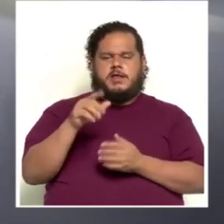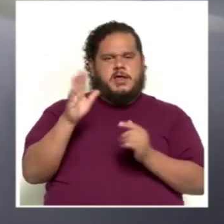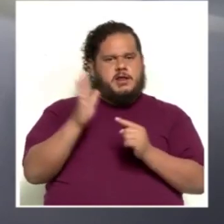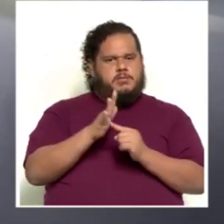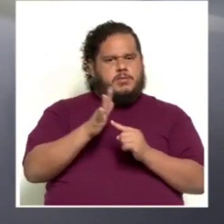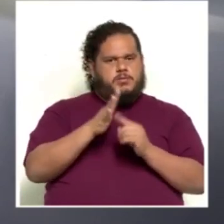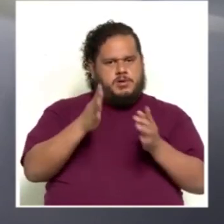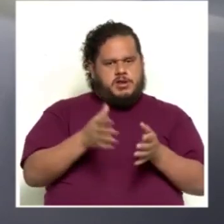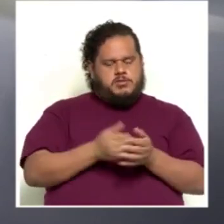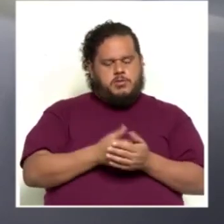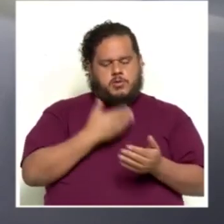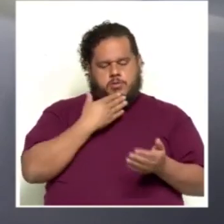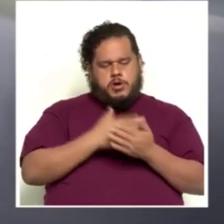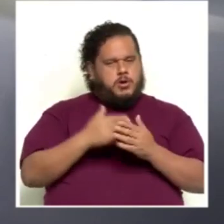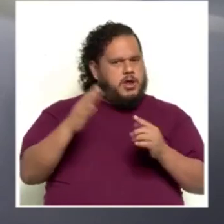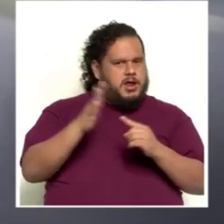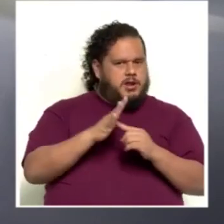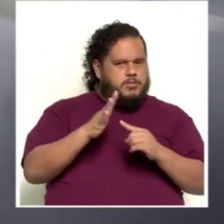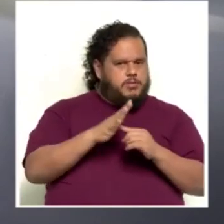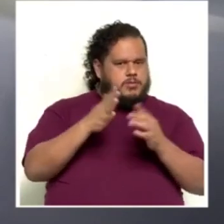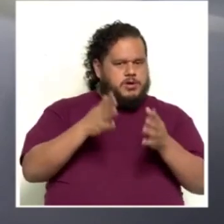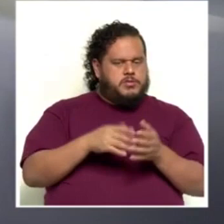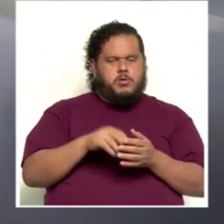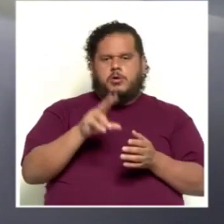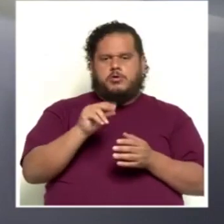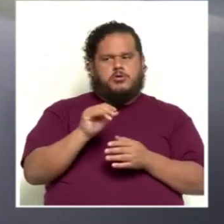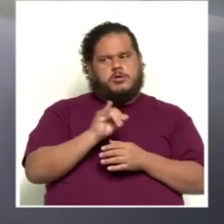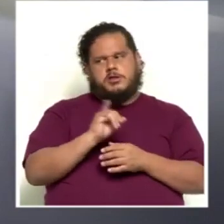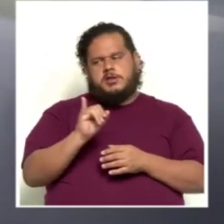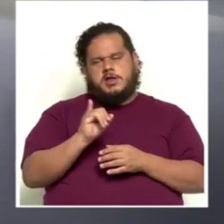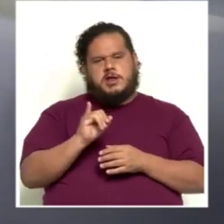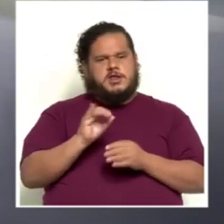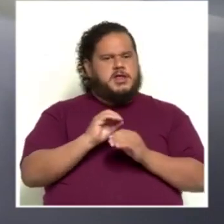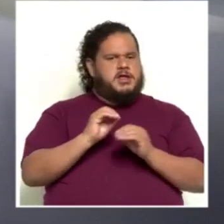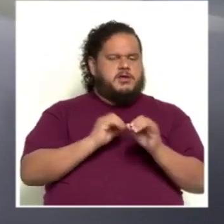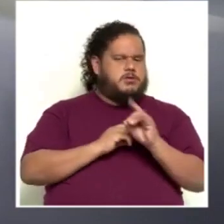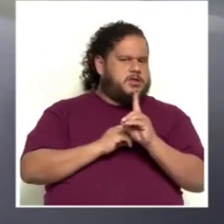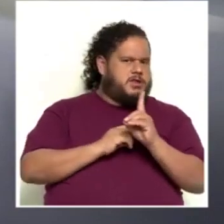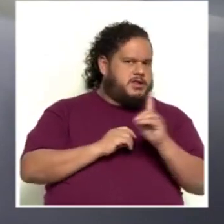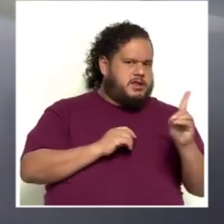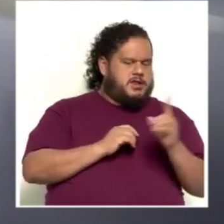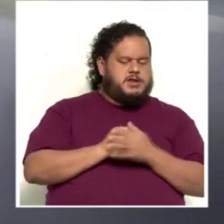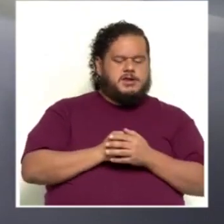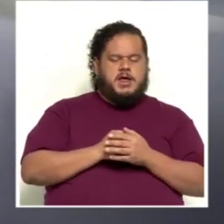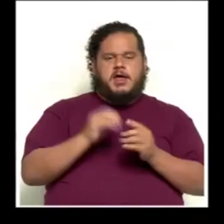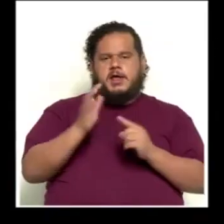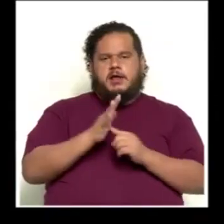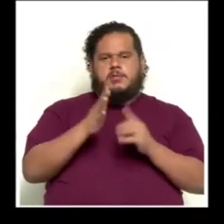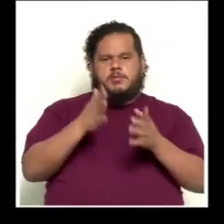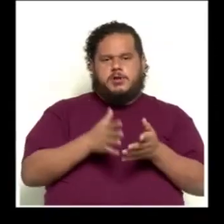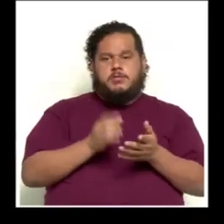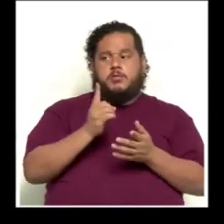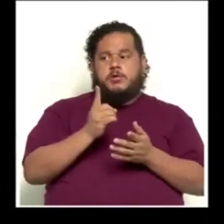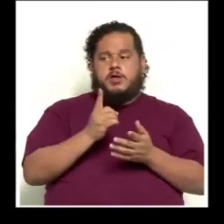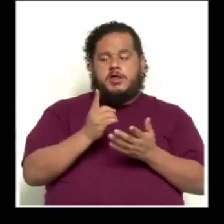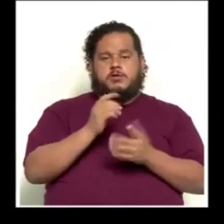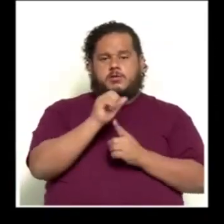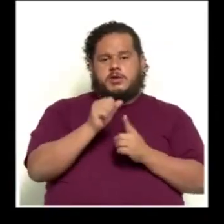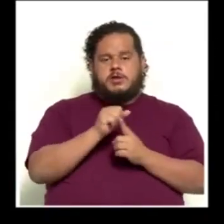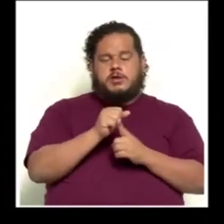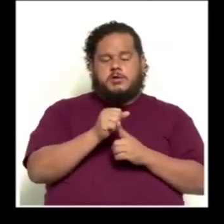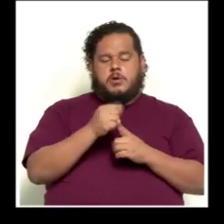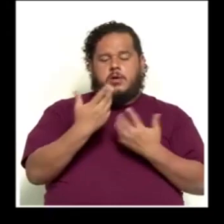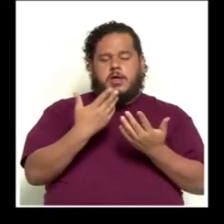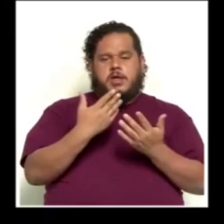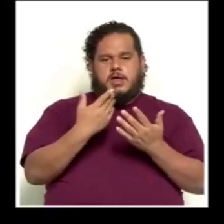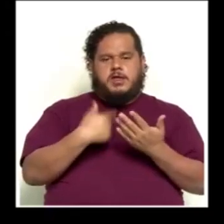El populismo en realidad no es ni de izquierdas ni de derechas, ¿verdad? El populismo es un fenómeno que está presente precisamente en